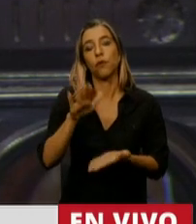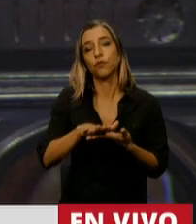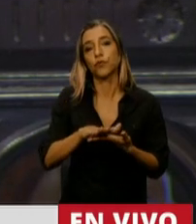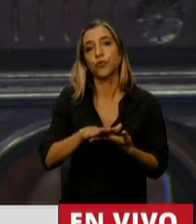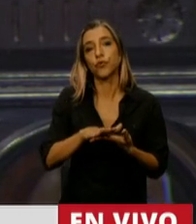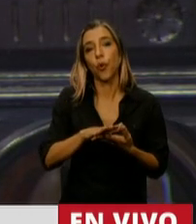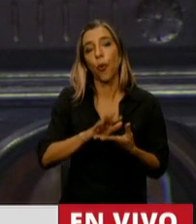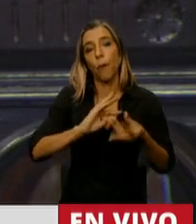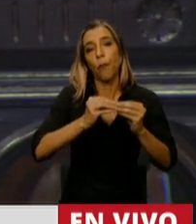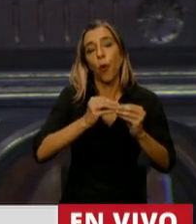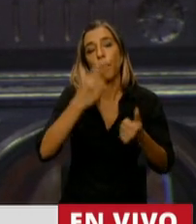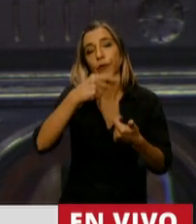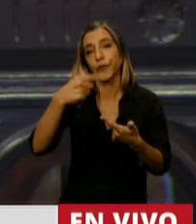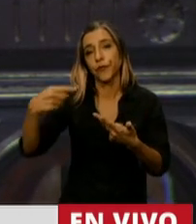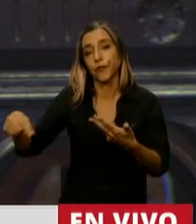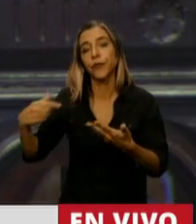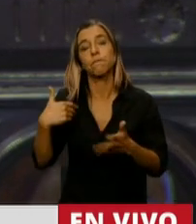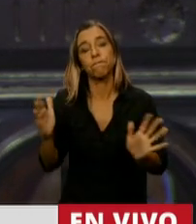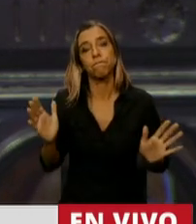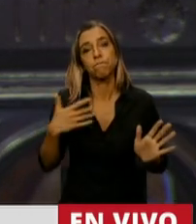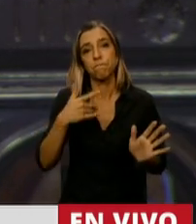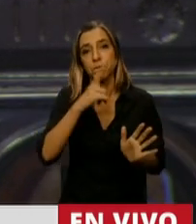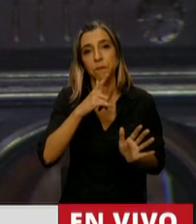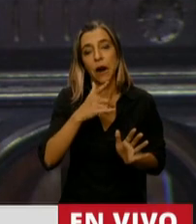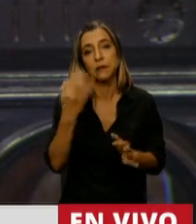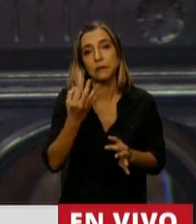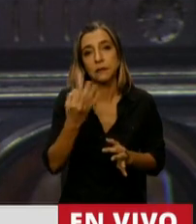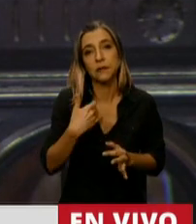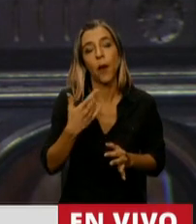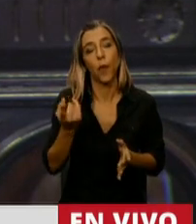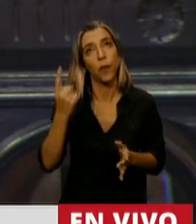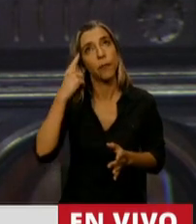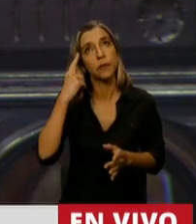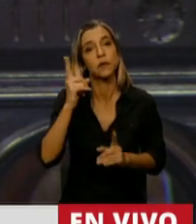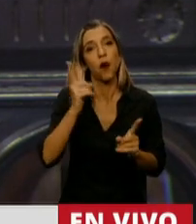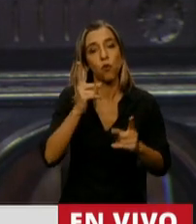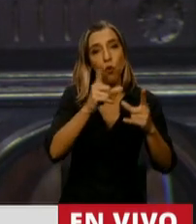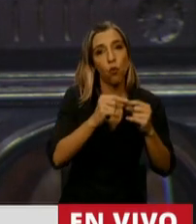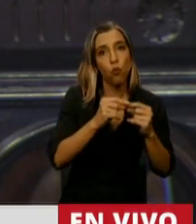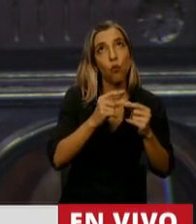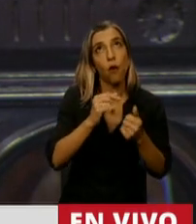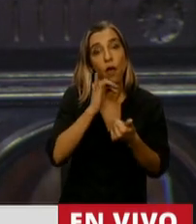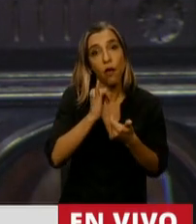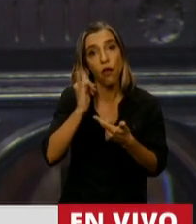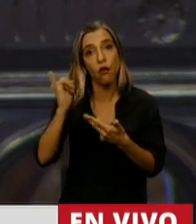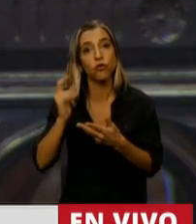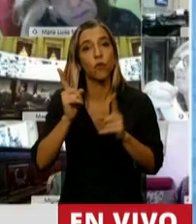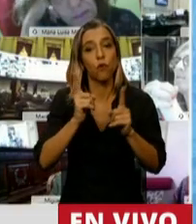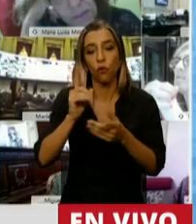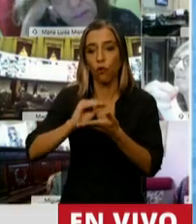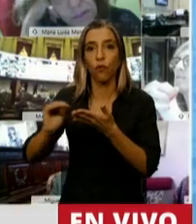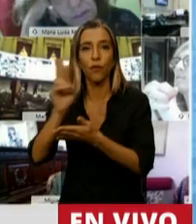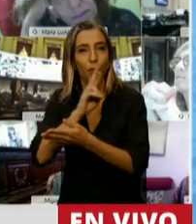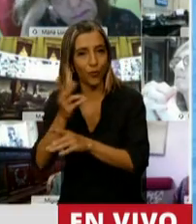existen. Y me parece que está bueno traer algunos números. Había una diputada muy preocupada por la niñez.